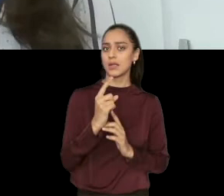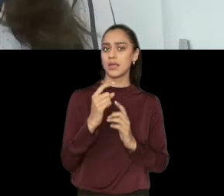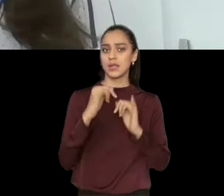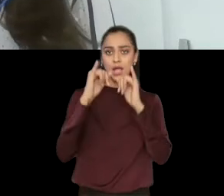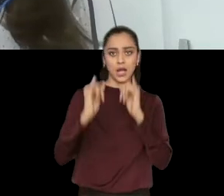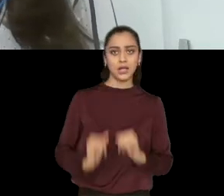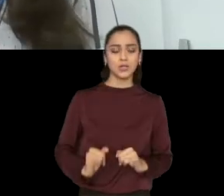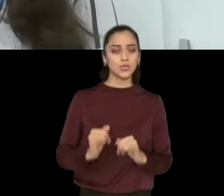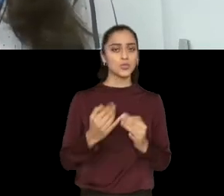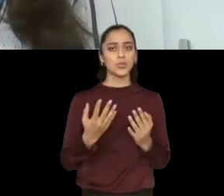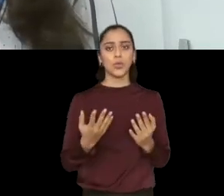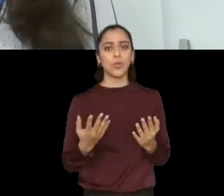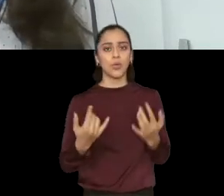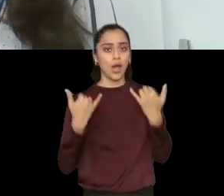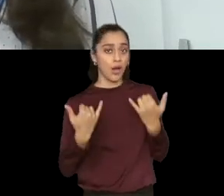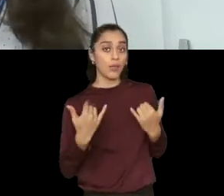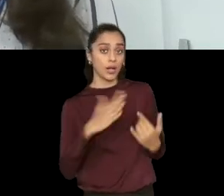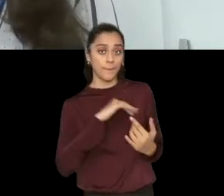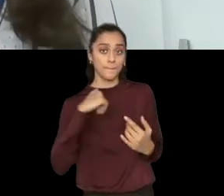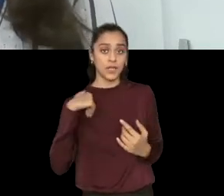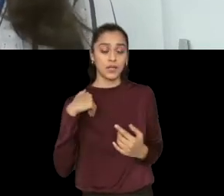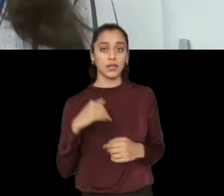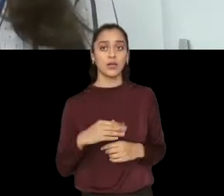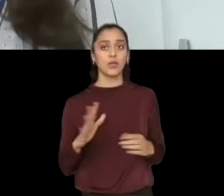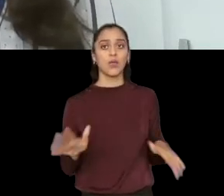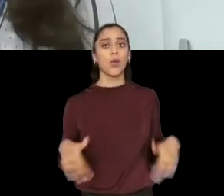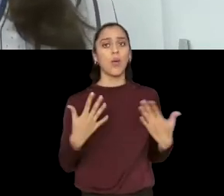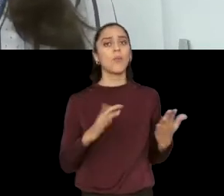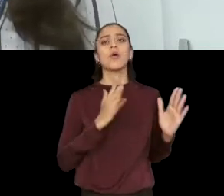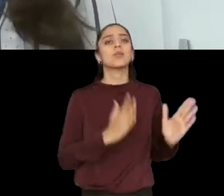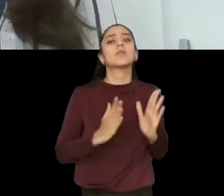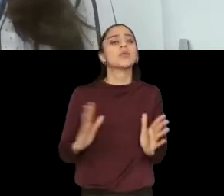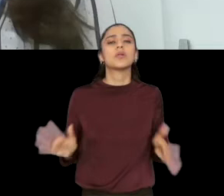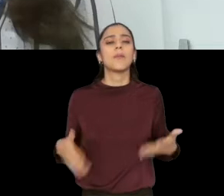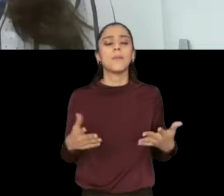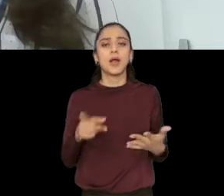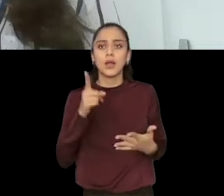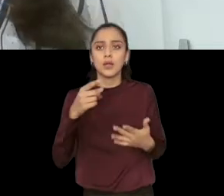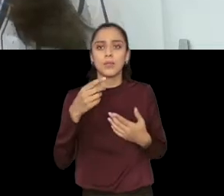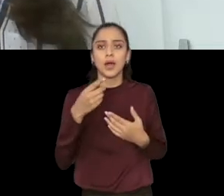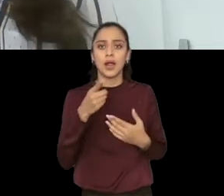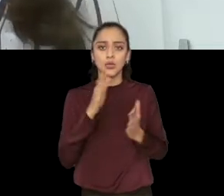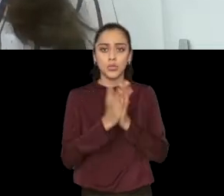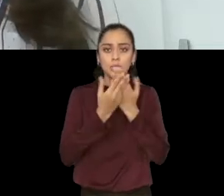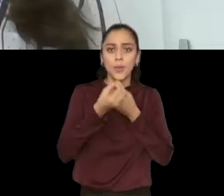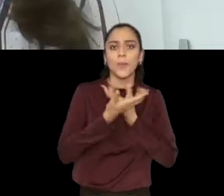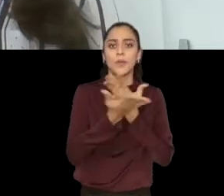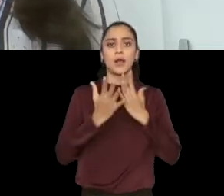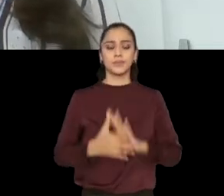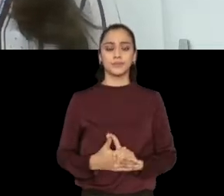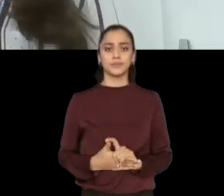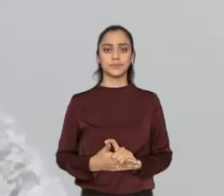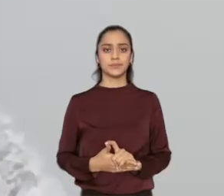al instituto, ahora ministerio? ¿Y cuál fue ese proceso para que entonces te publicaran el